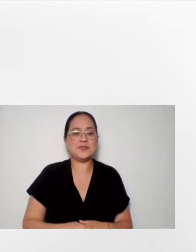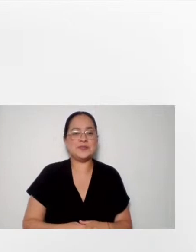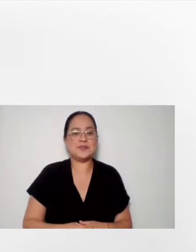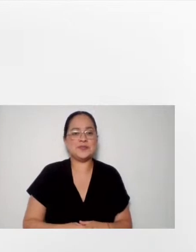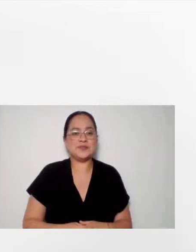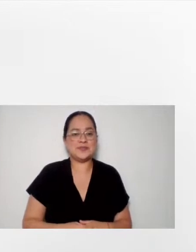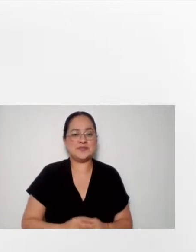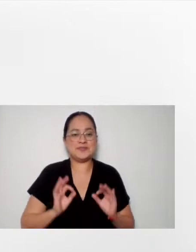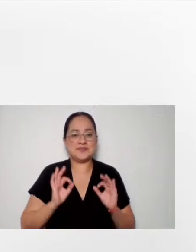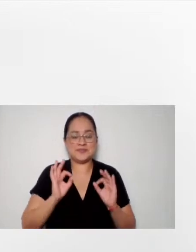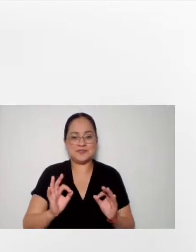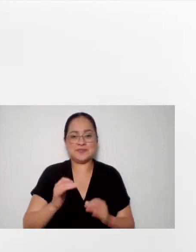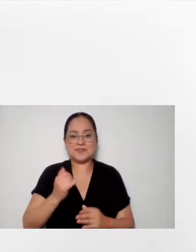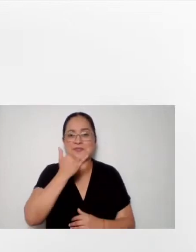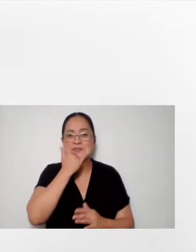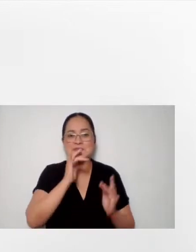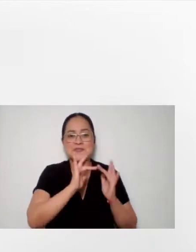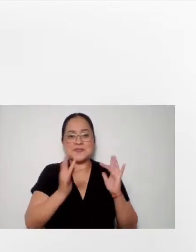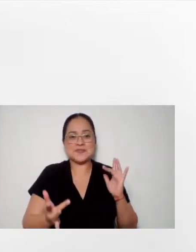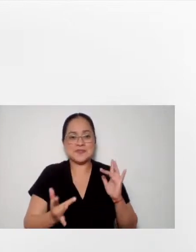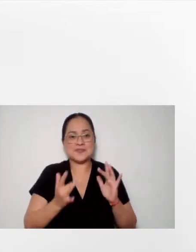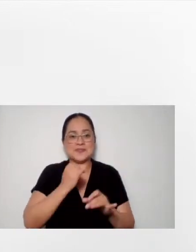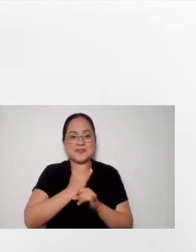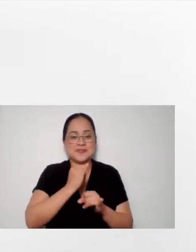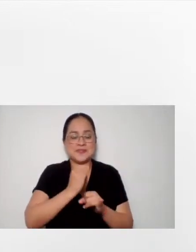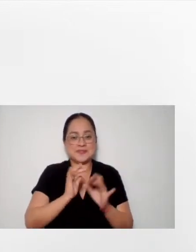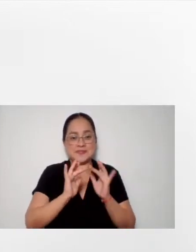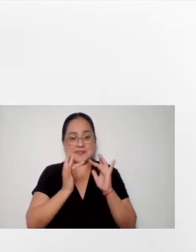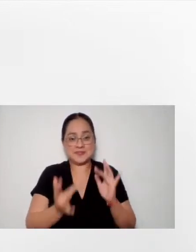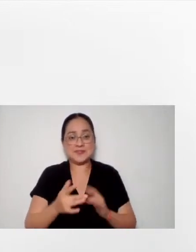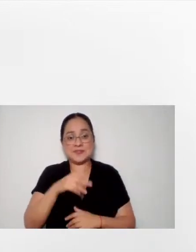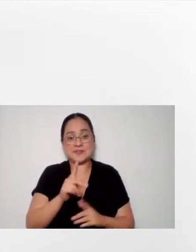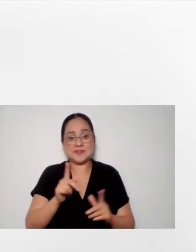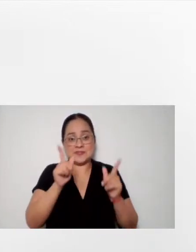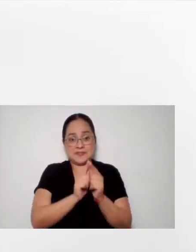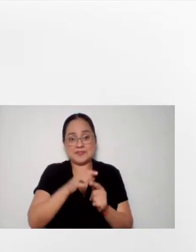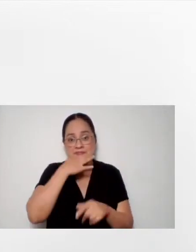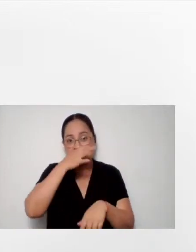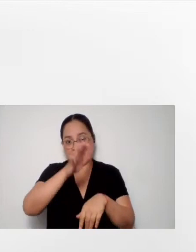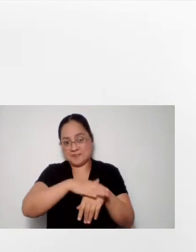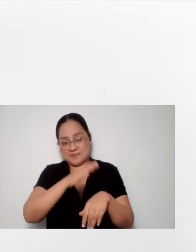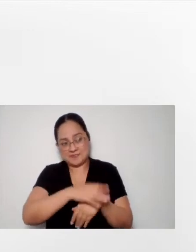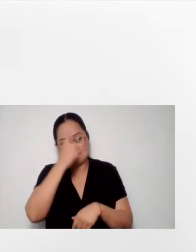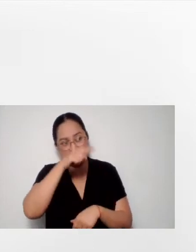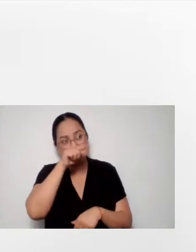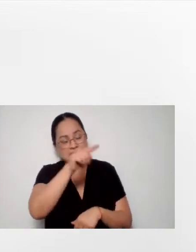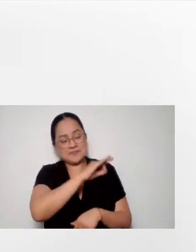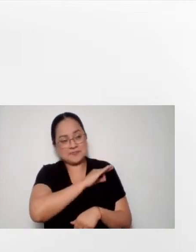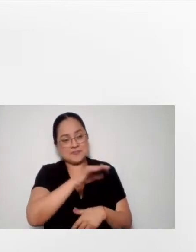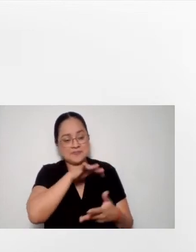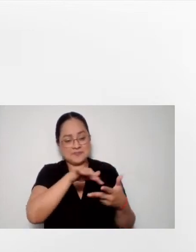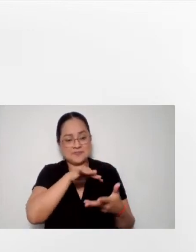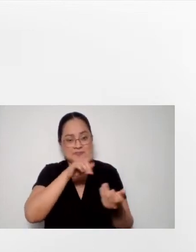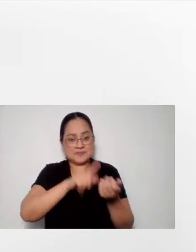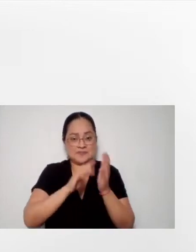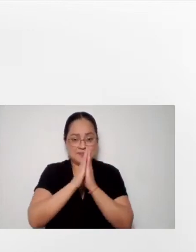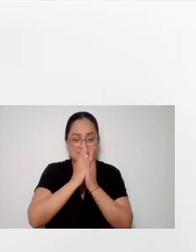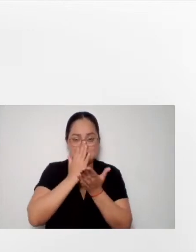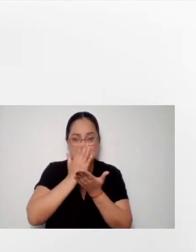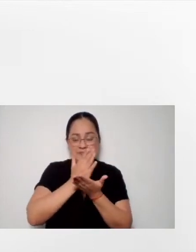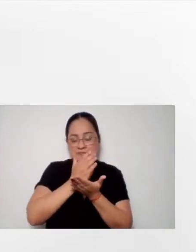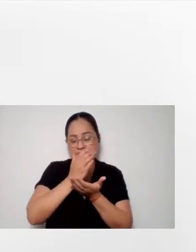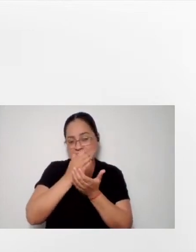Perdón, creo que hubo una interrupción, pero bueno, simplemente la invitación. Muchas gracias, jueza.